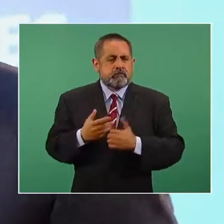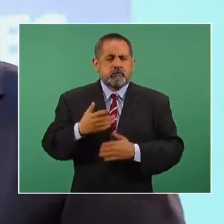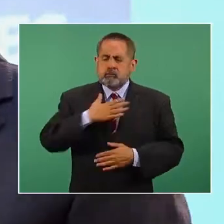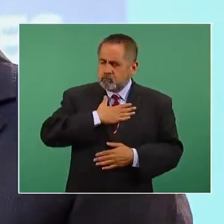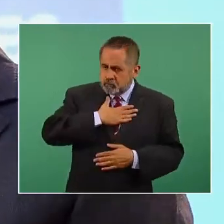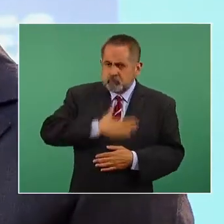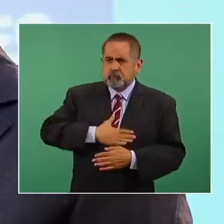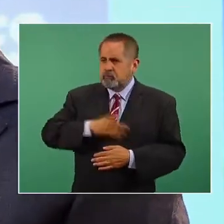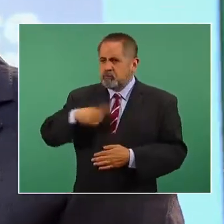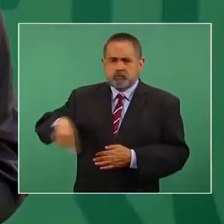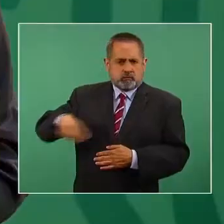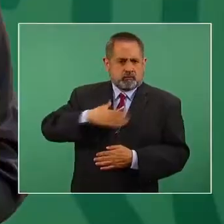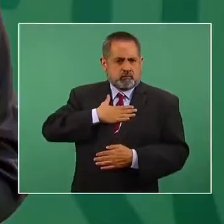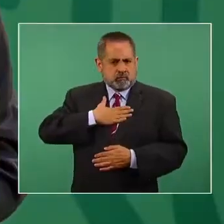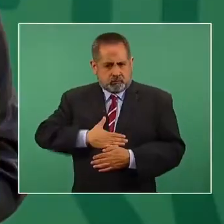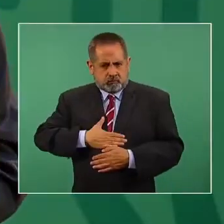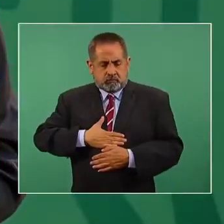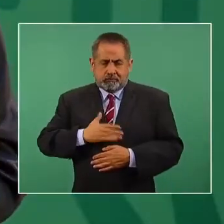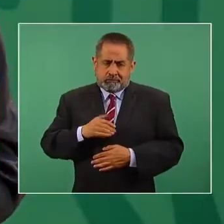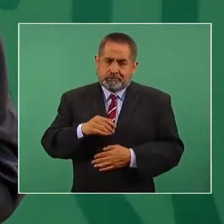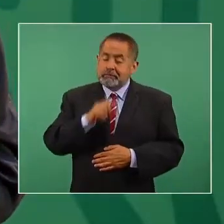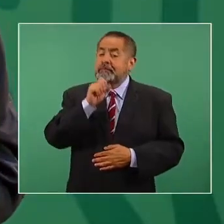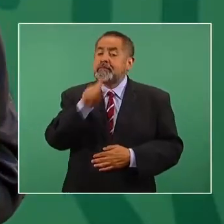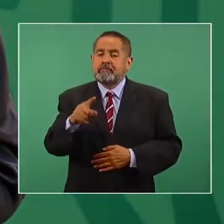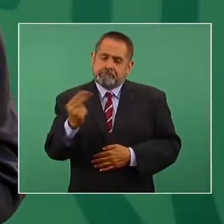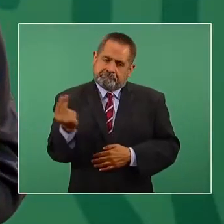justo y necesario,